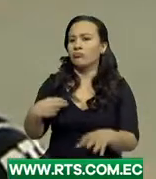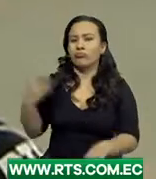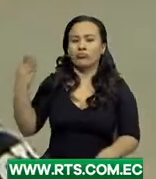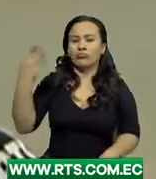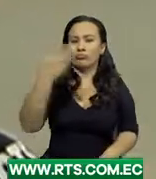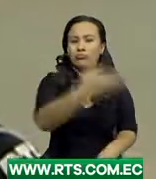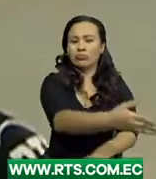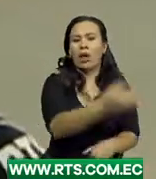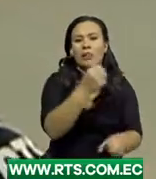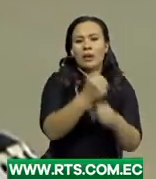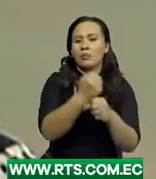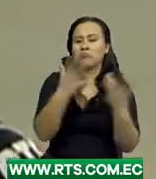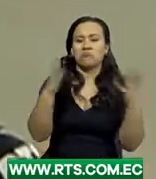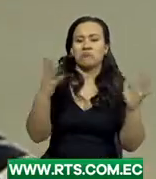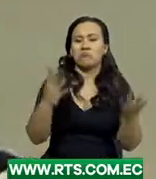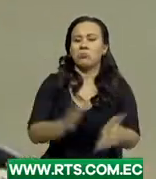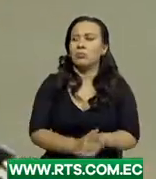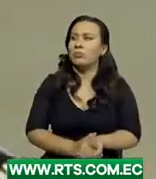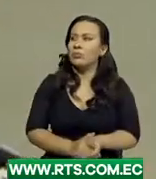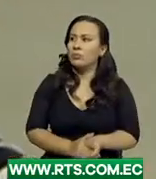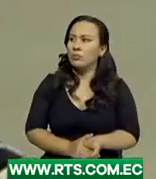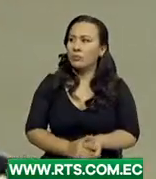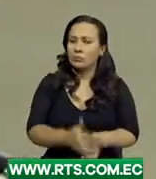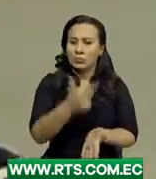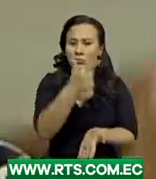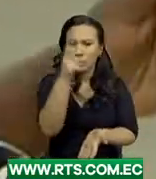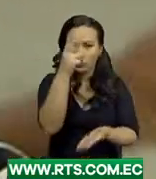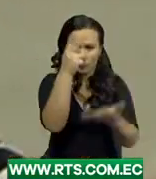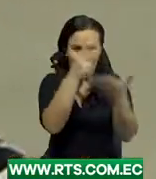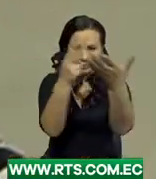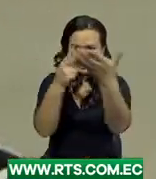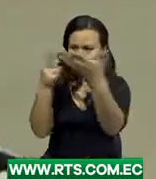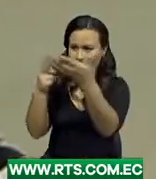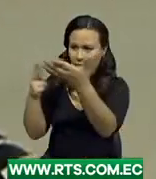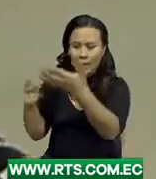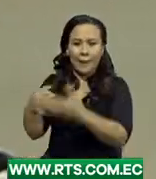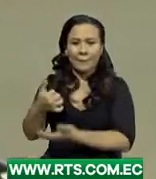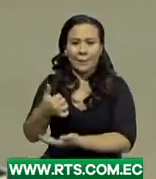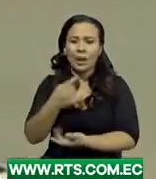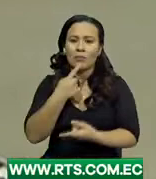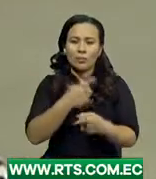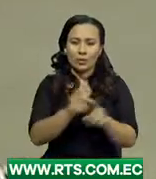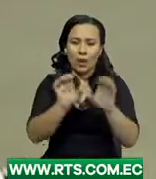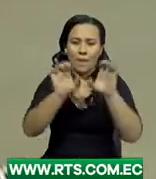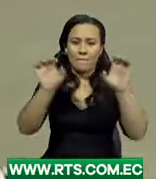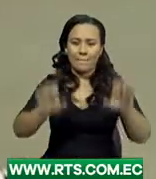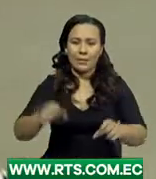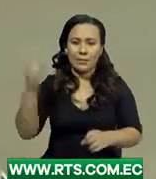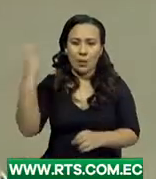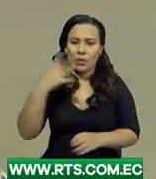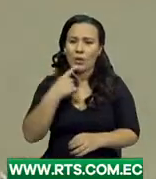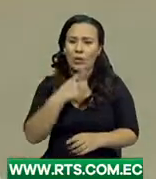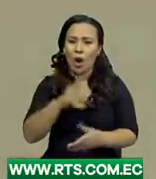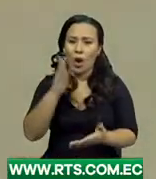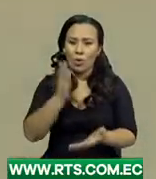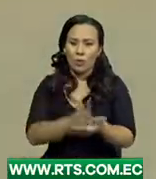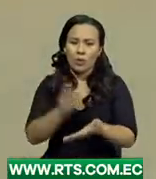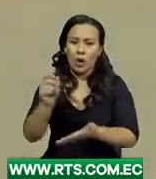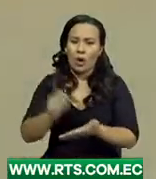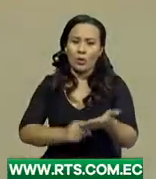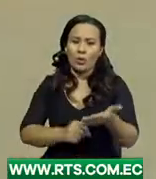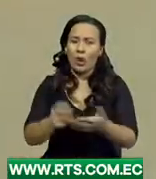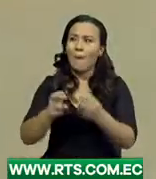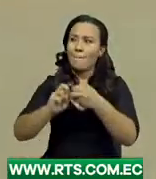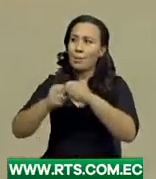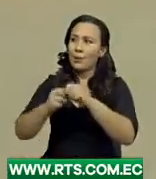el trabajo como tal. Entonces, al no cumplirse el trabajo como tal, no se tomaba la lectura y la empresa eléctrica le quitó el contrato. Y eso trae